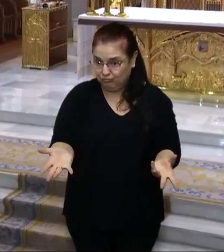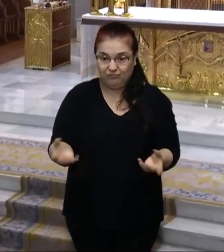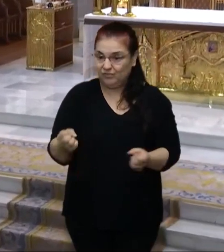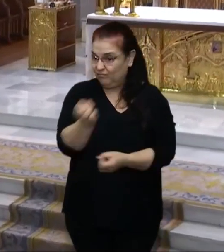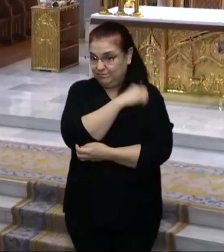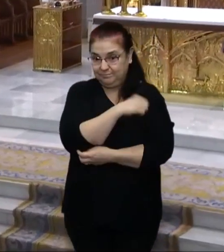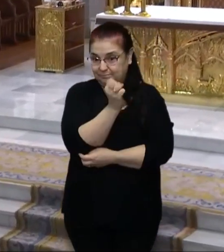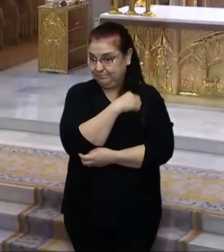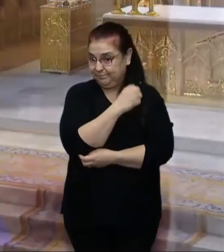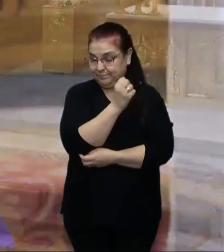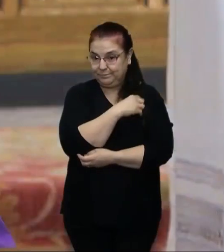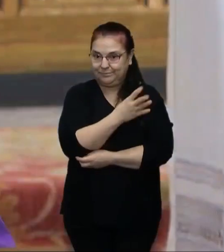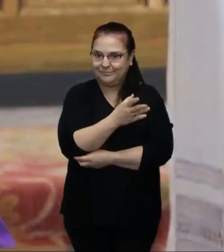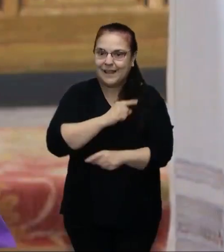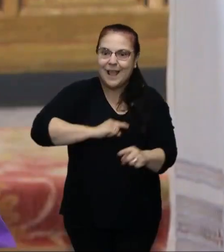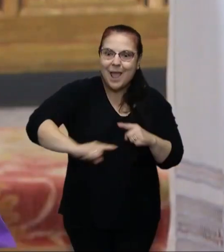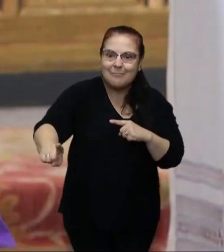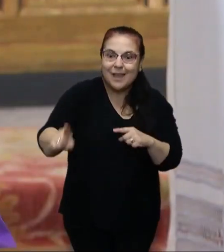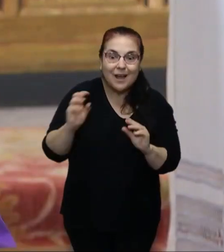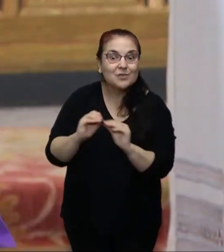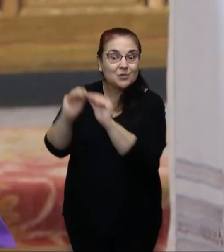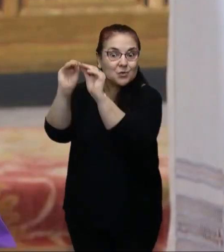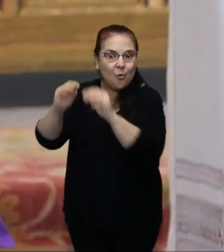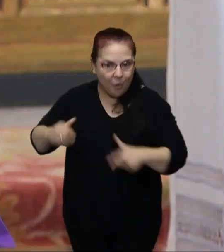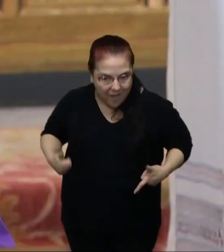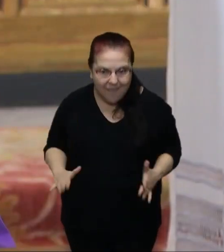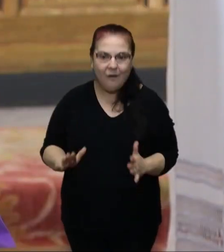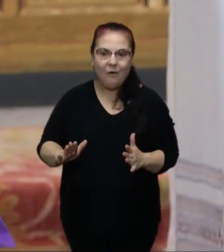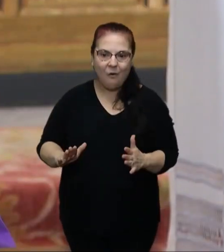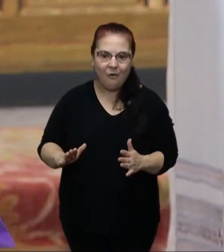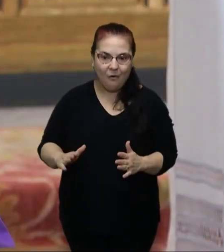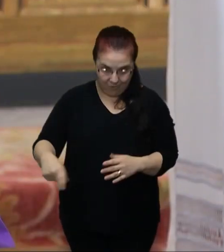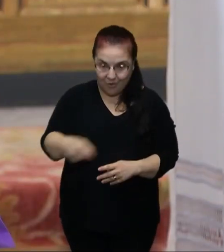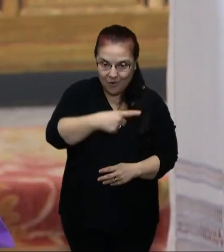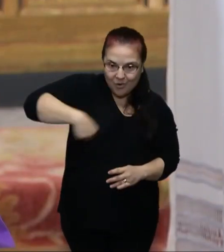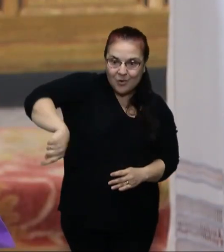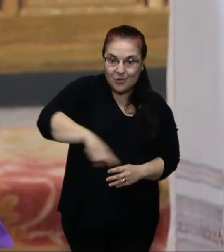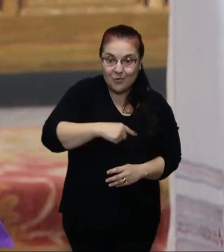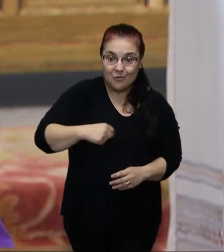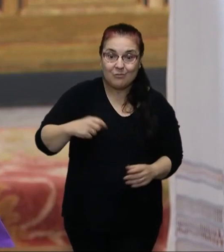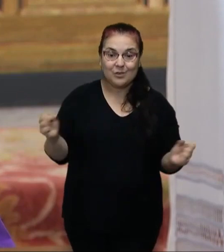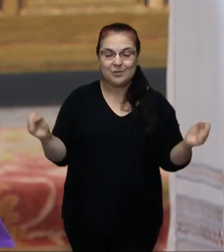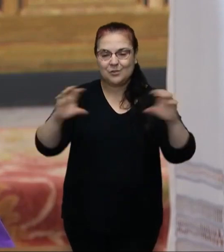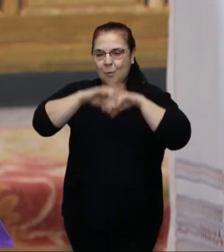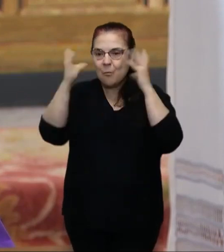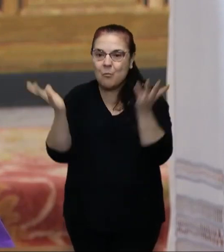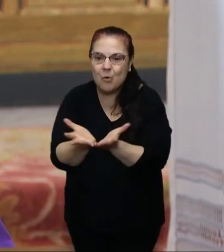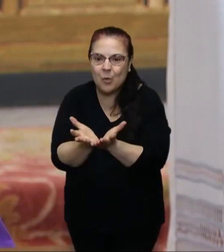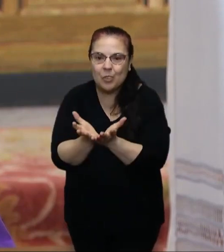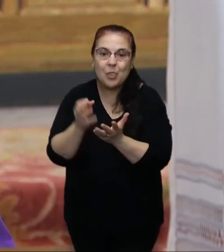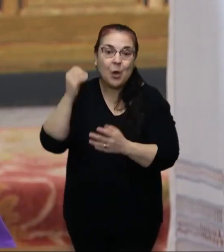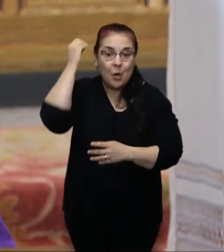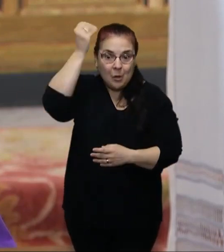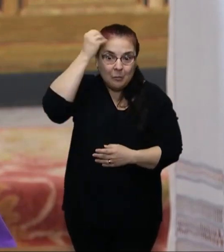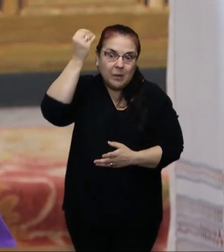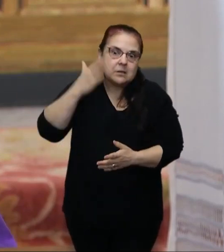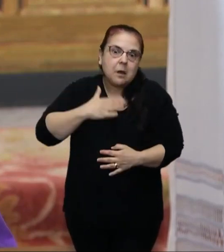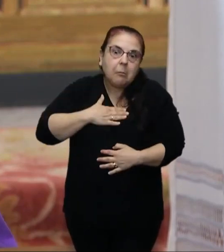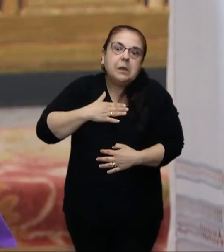hecho caso, envía por fin a su hijo a nuestro mundo. Quizá pensando, a mi hijo lo